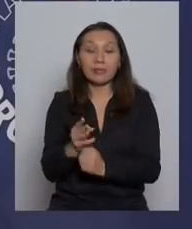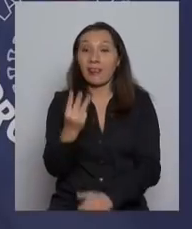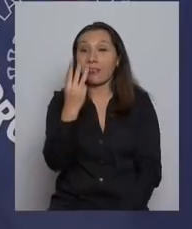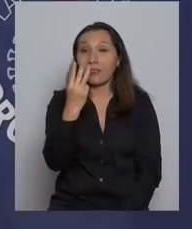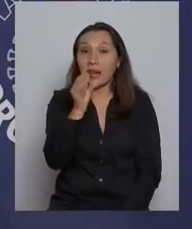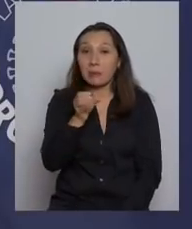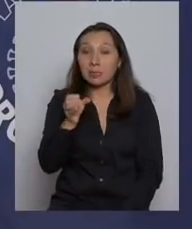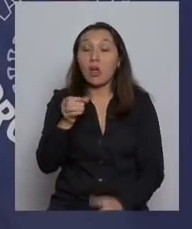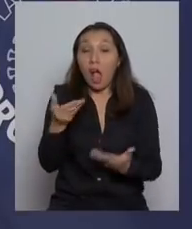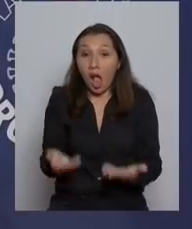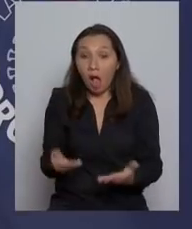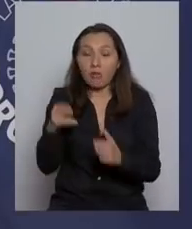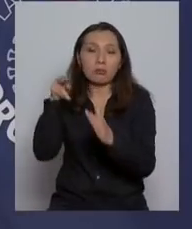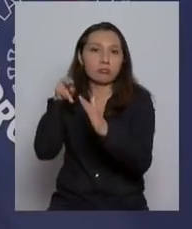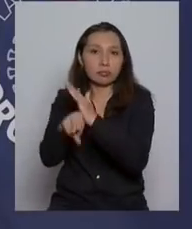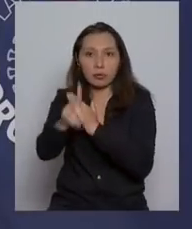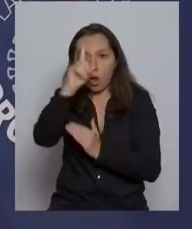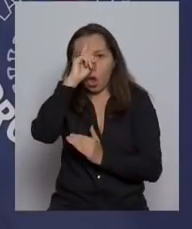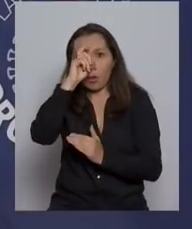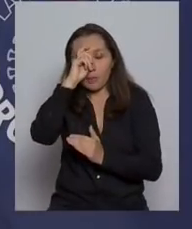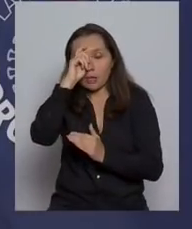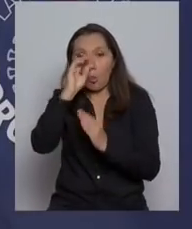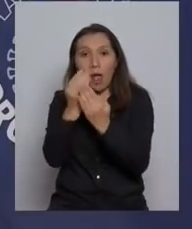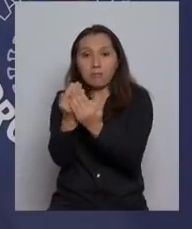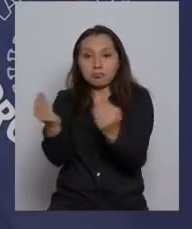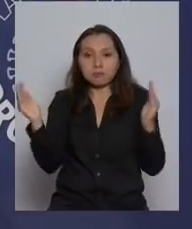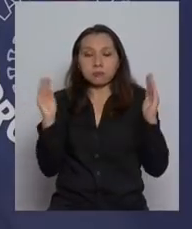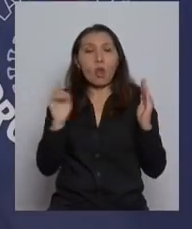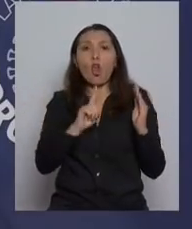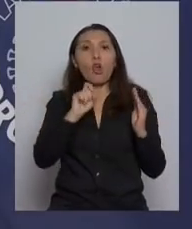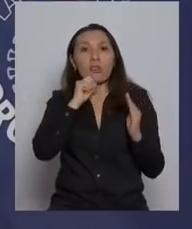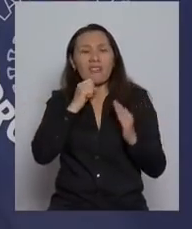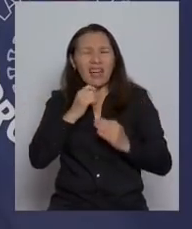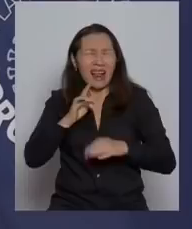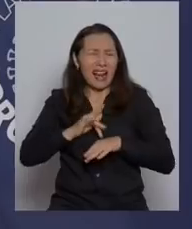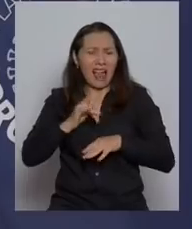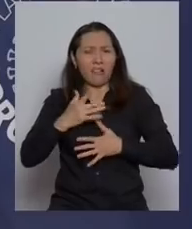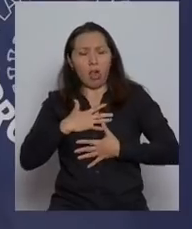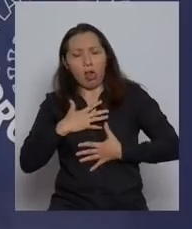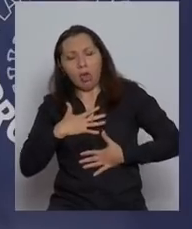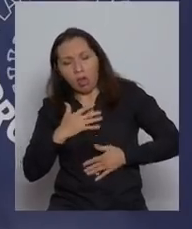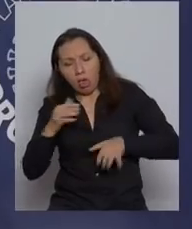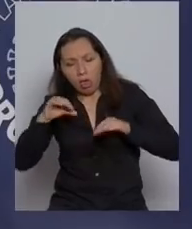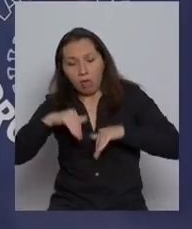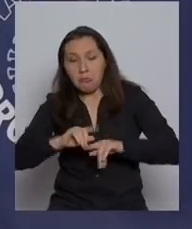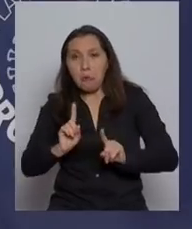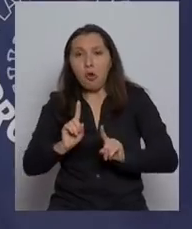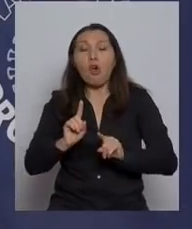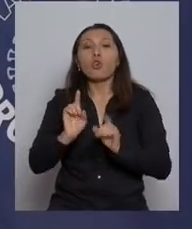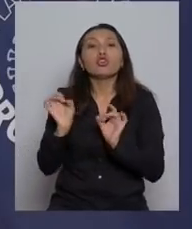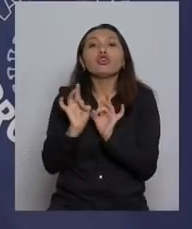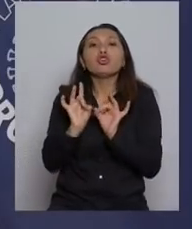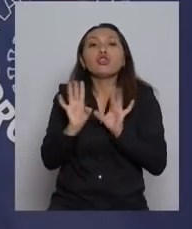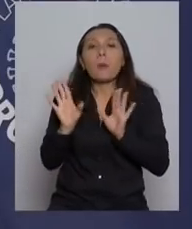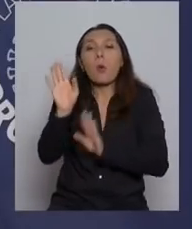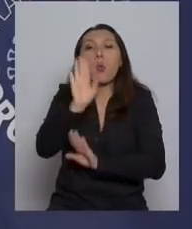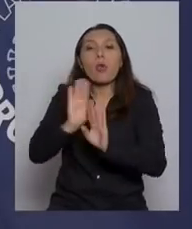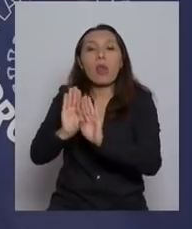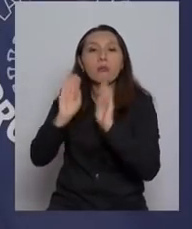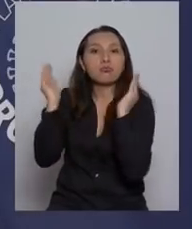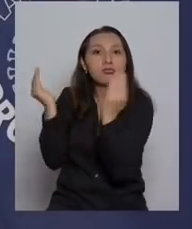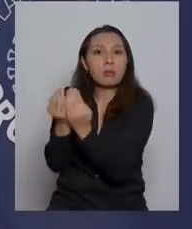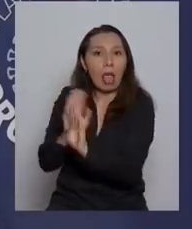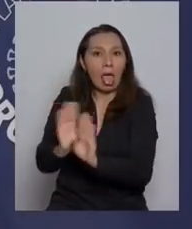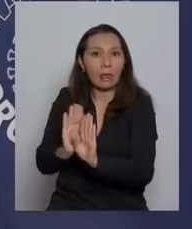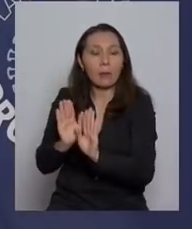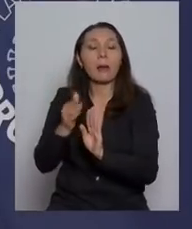de ellos hospitalizados por aislamiento, no porque tengan una enfermedad grave, y esperamos que todos ellos se recuperen